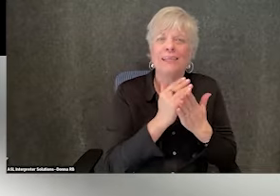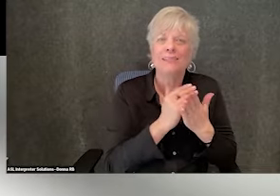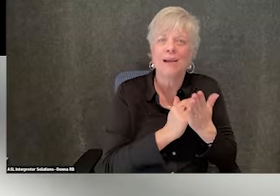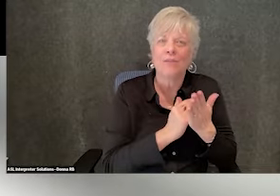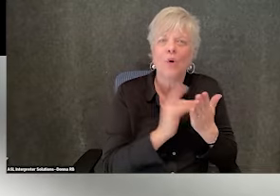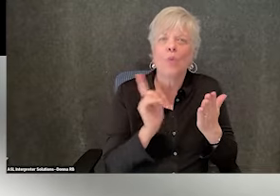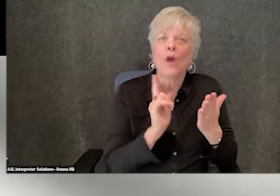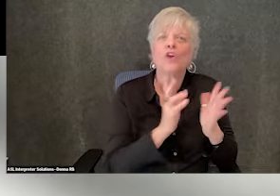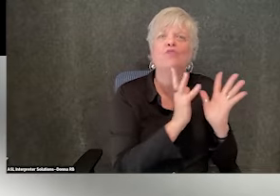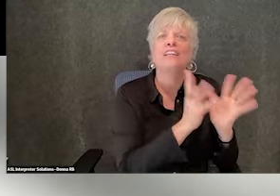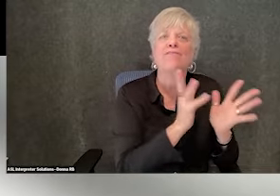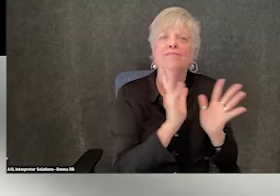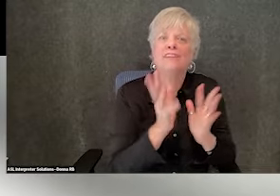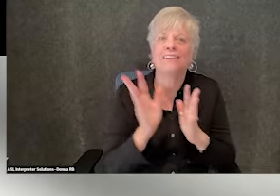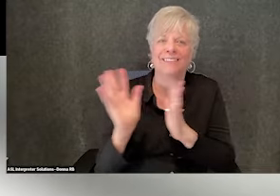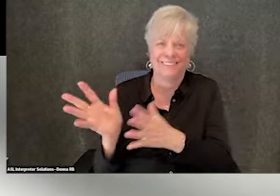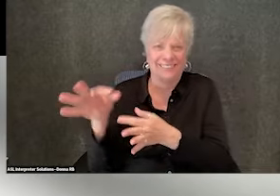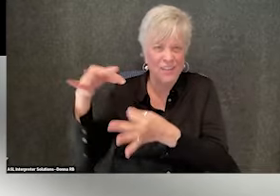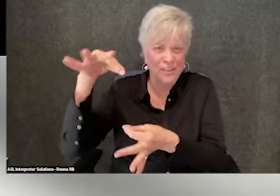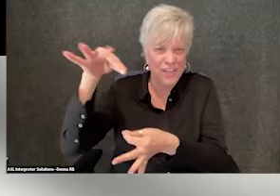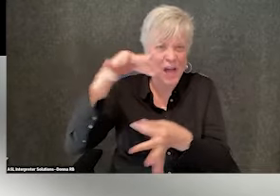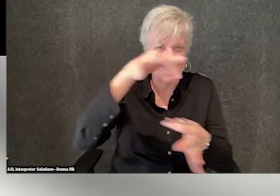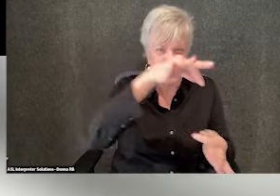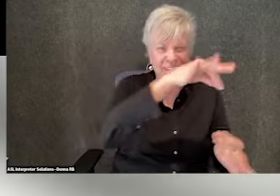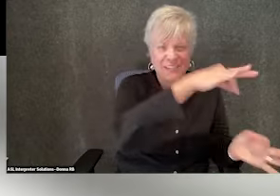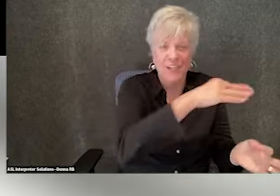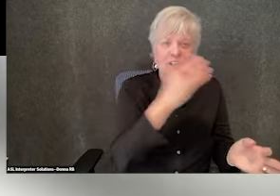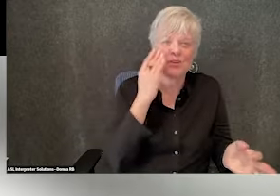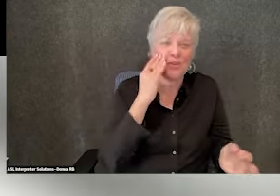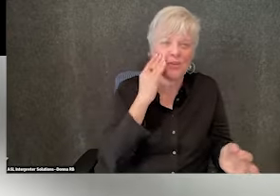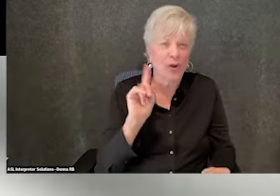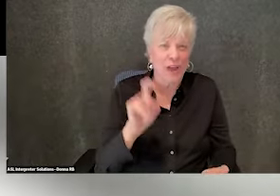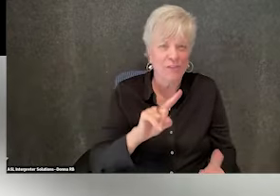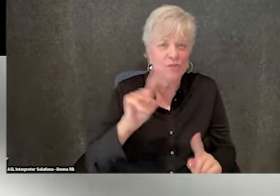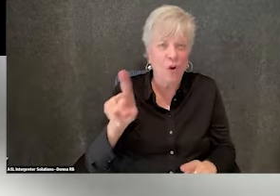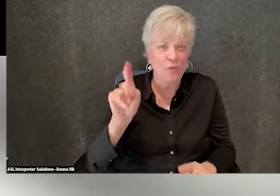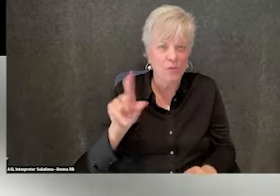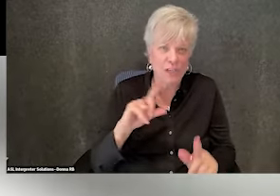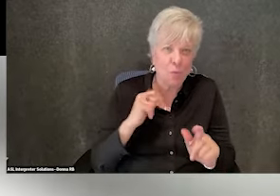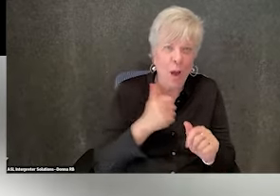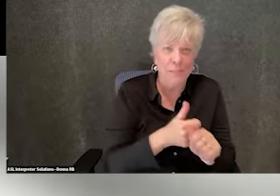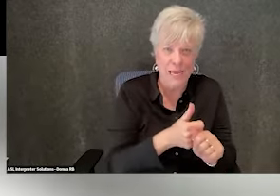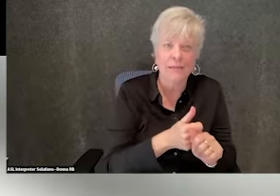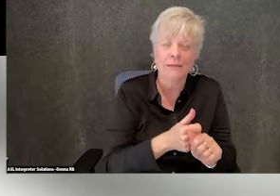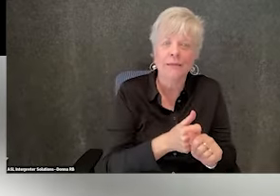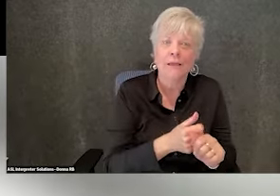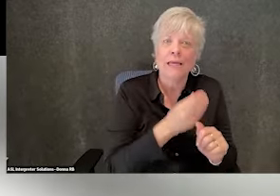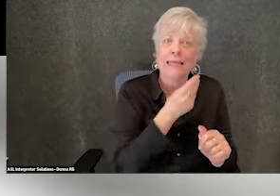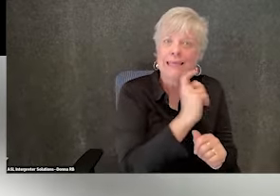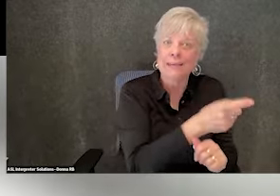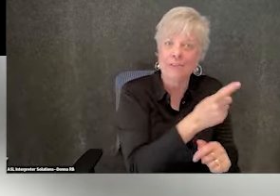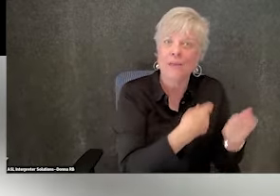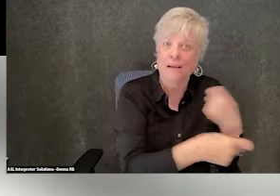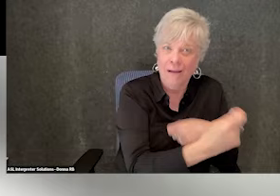notarial, o si, debe hacer una lista de dónde tiene guardado esos